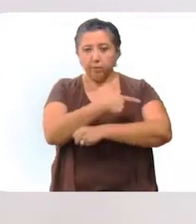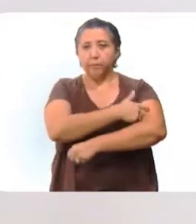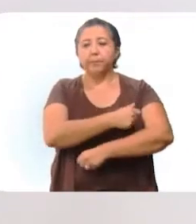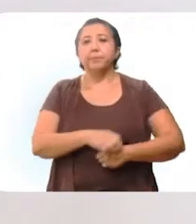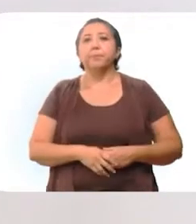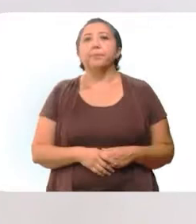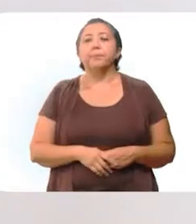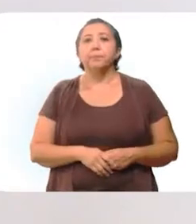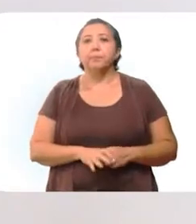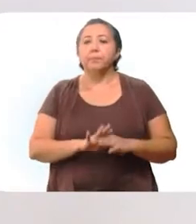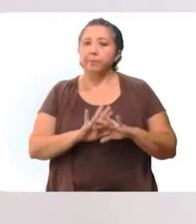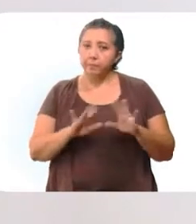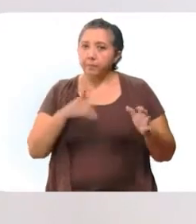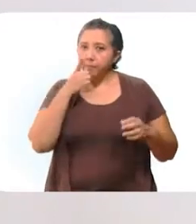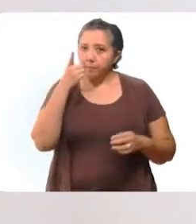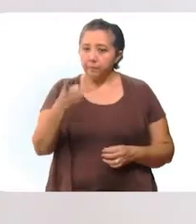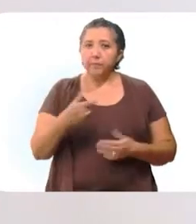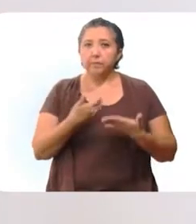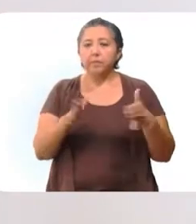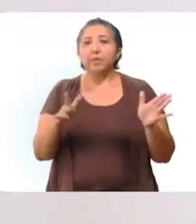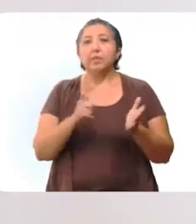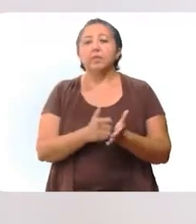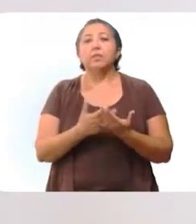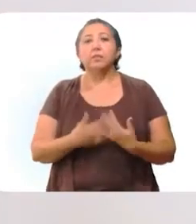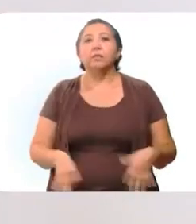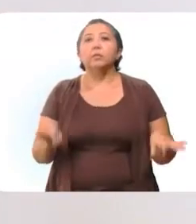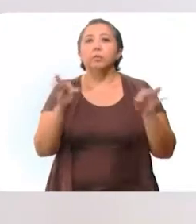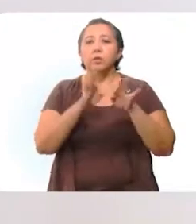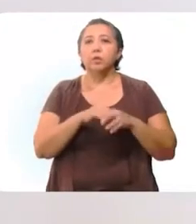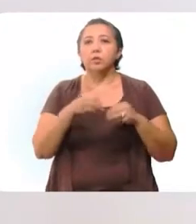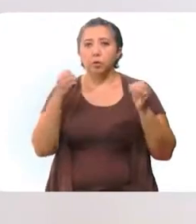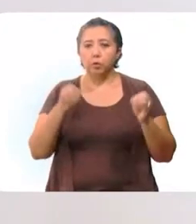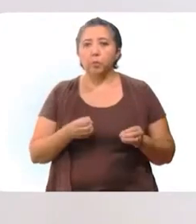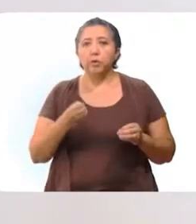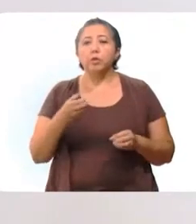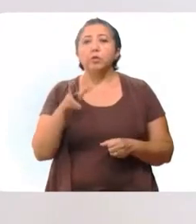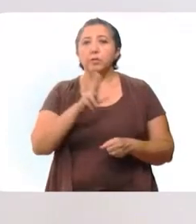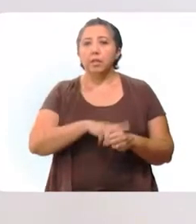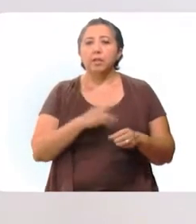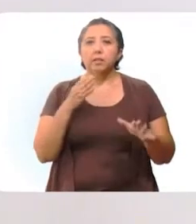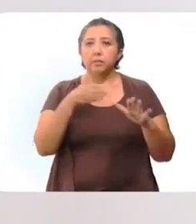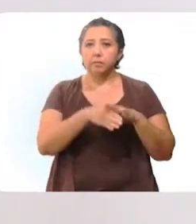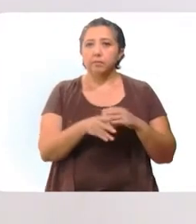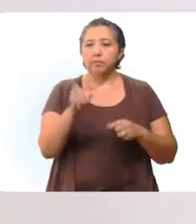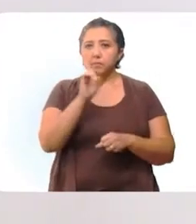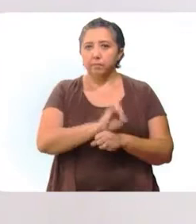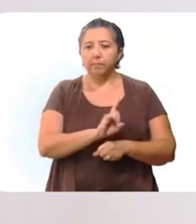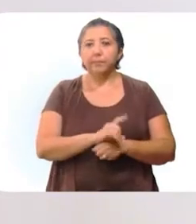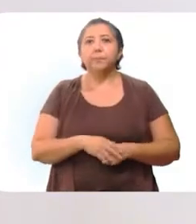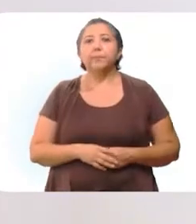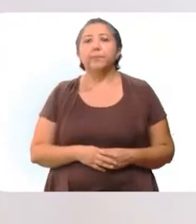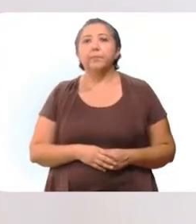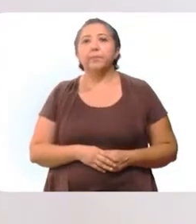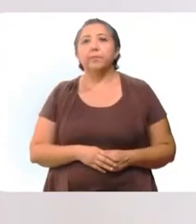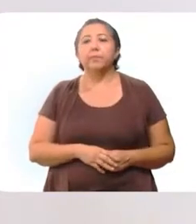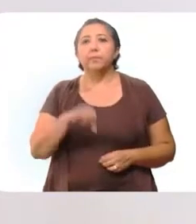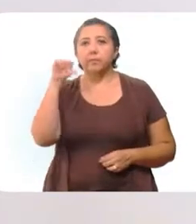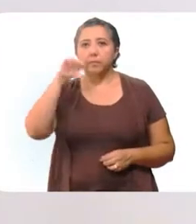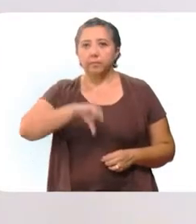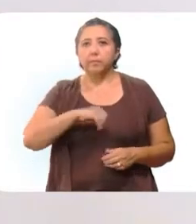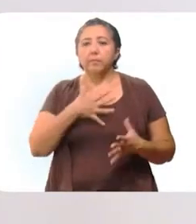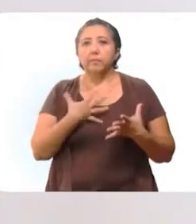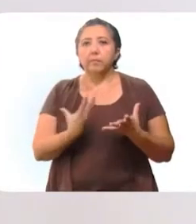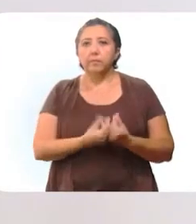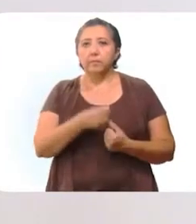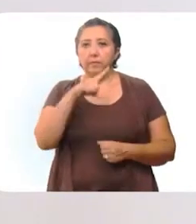dosis. Como se ha señalado en la reapertura económica, los datos más importantes son la ocupación hospitalaria y los ingresos diarios. El día de